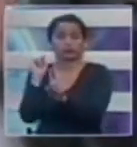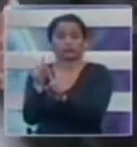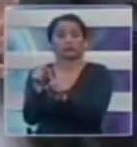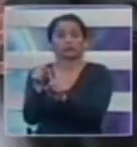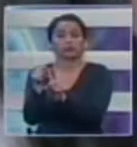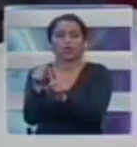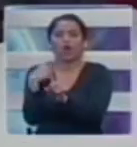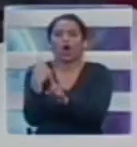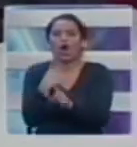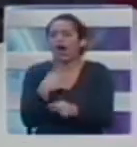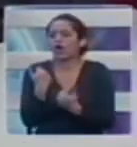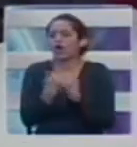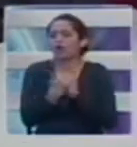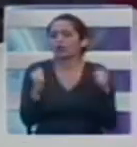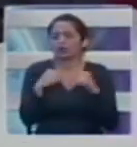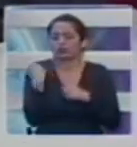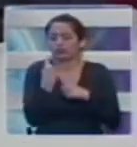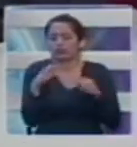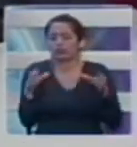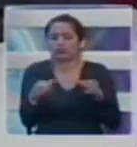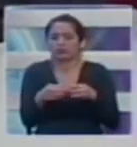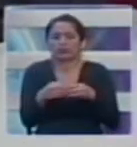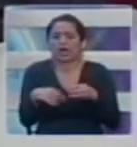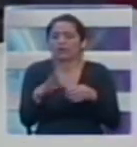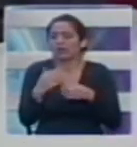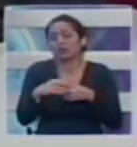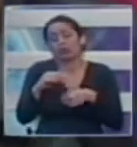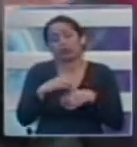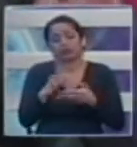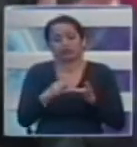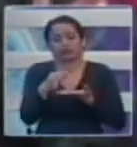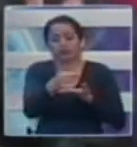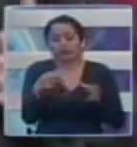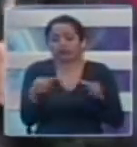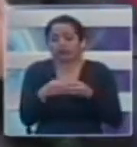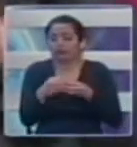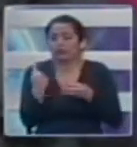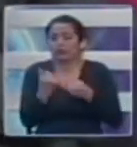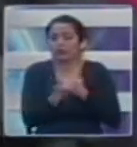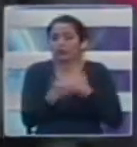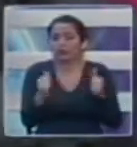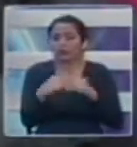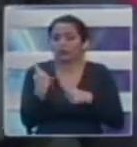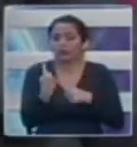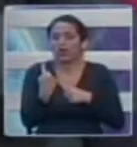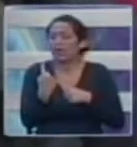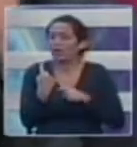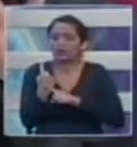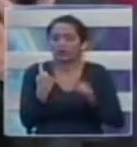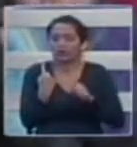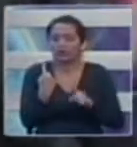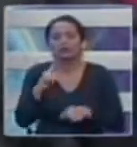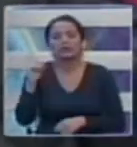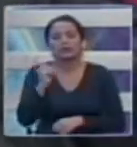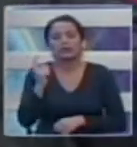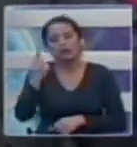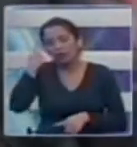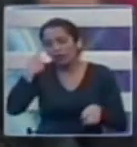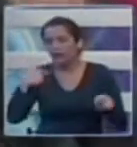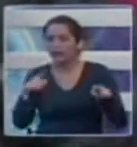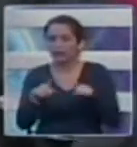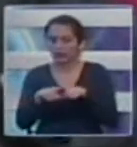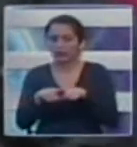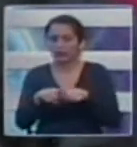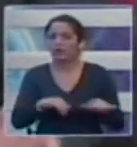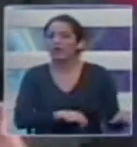una junta parroquial, una provincia, una ciudad, ya, o un cantón pequeño, ¿qué más ellos lo quieren vender? Que cada uno